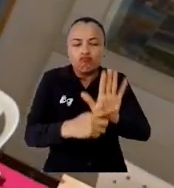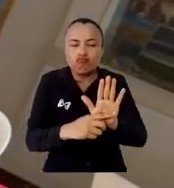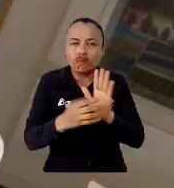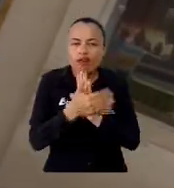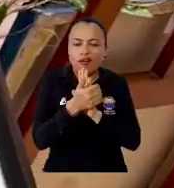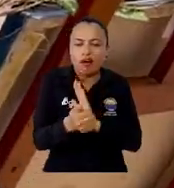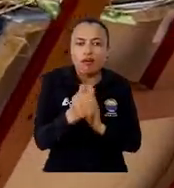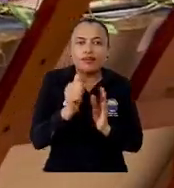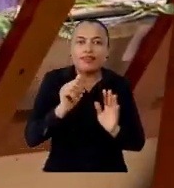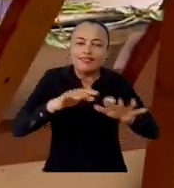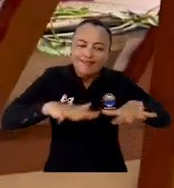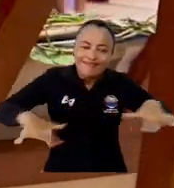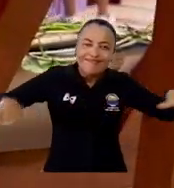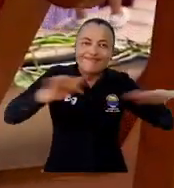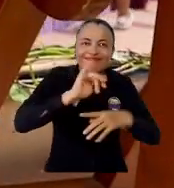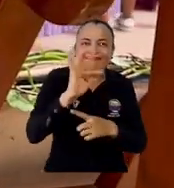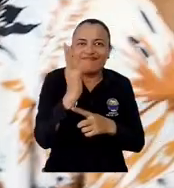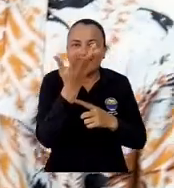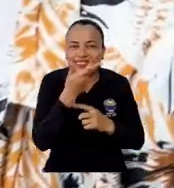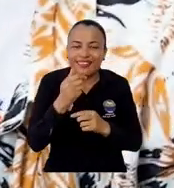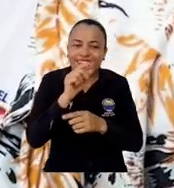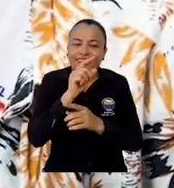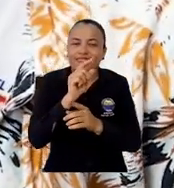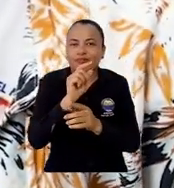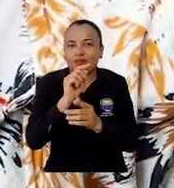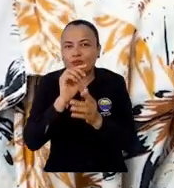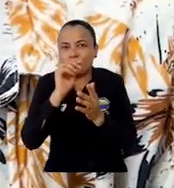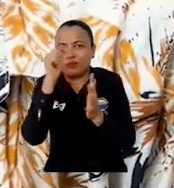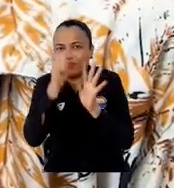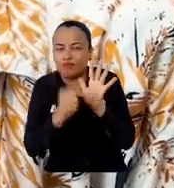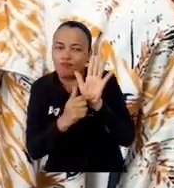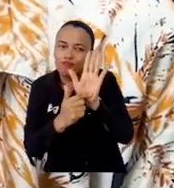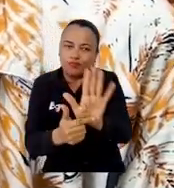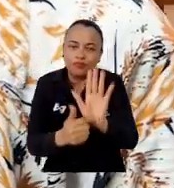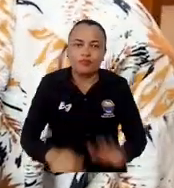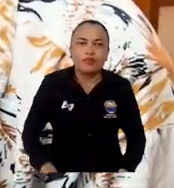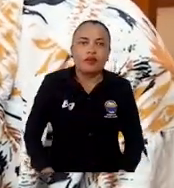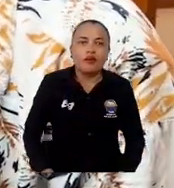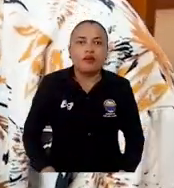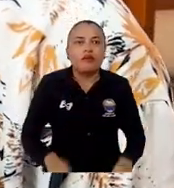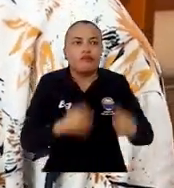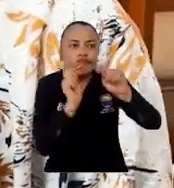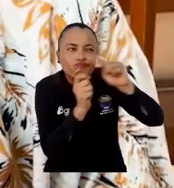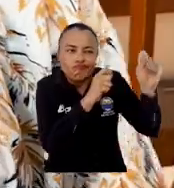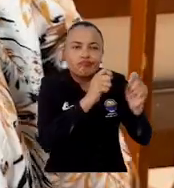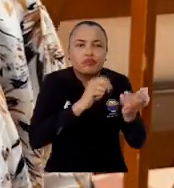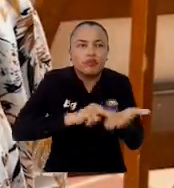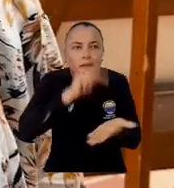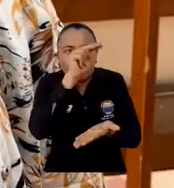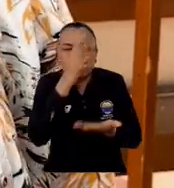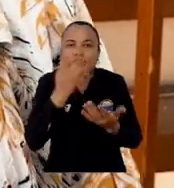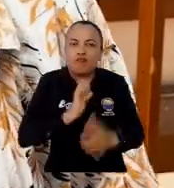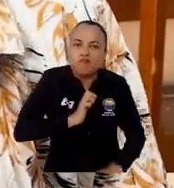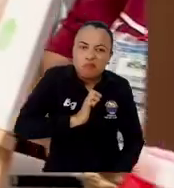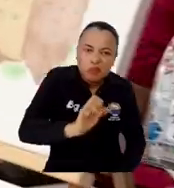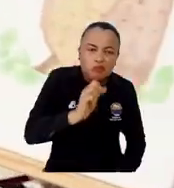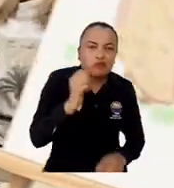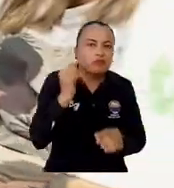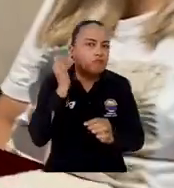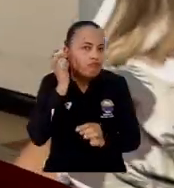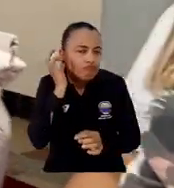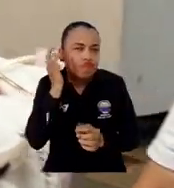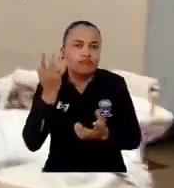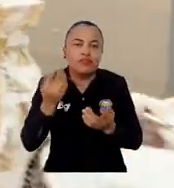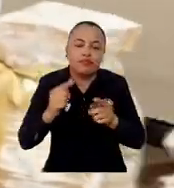su talento en espacios como Expo Artes. Escultura, obras plásticas de pintura, también hay emprendimientos de todo